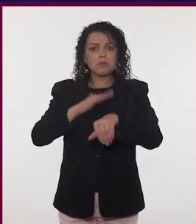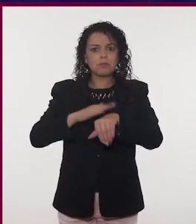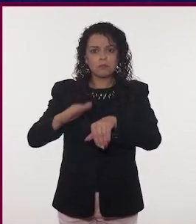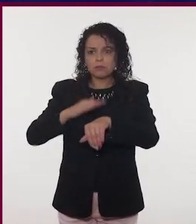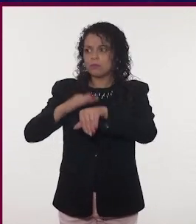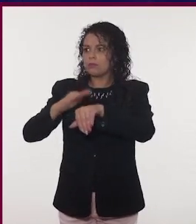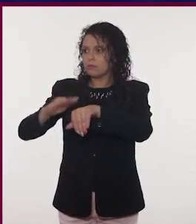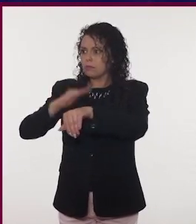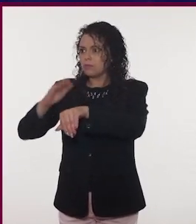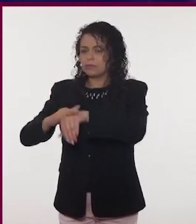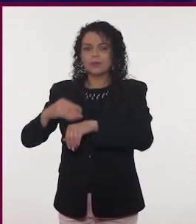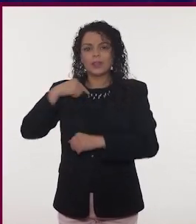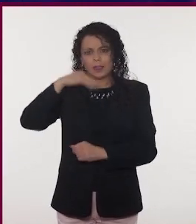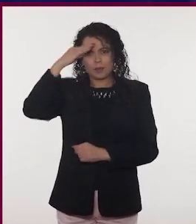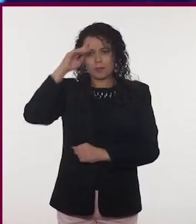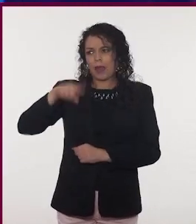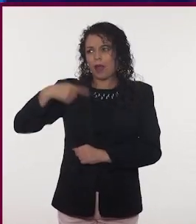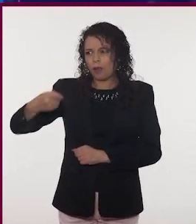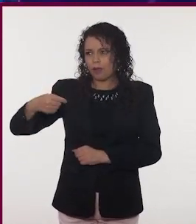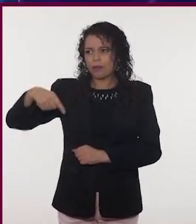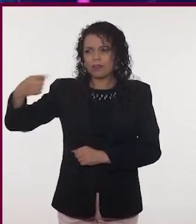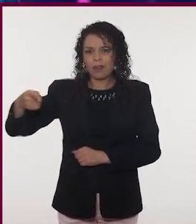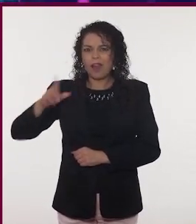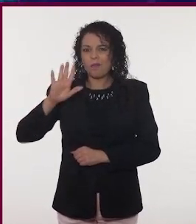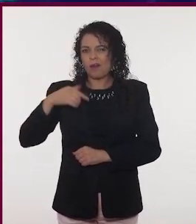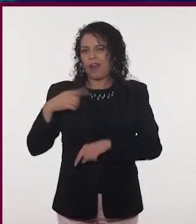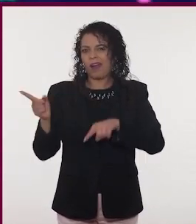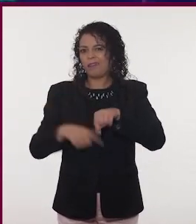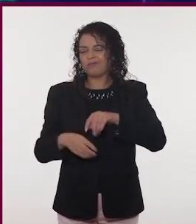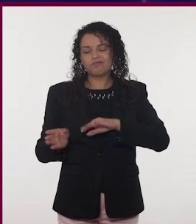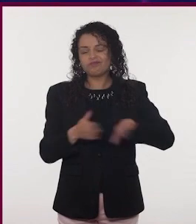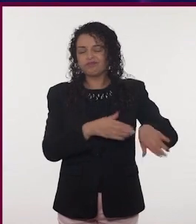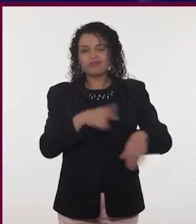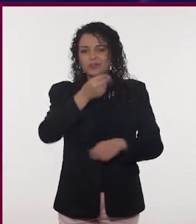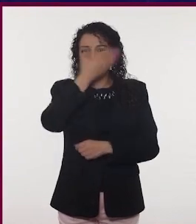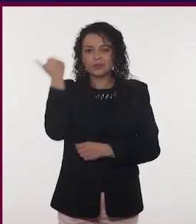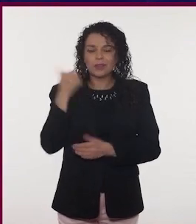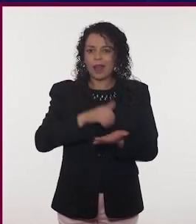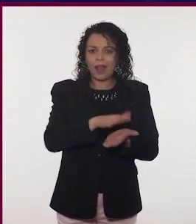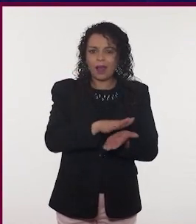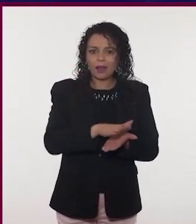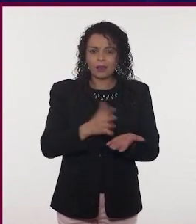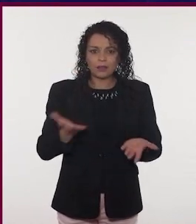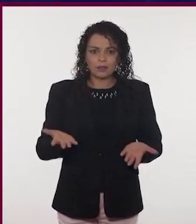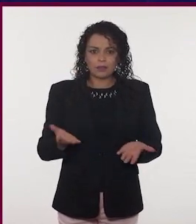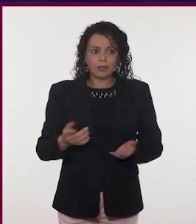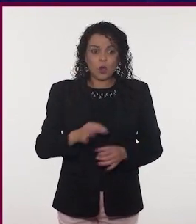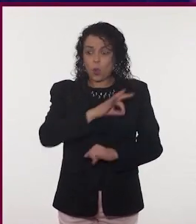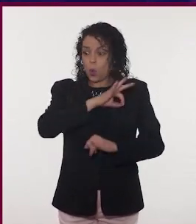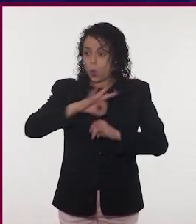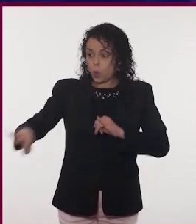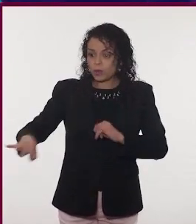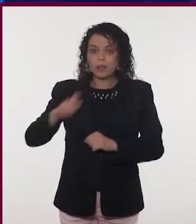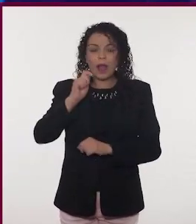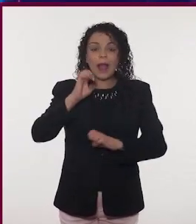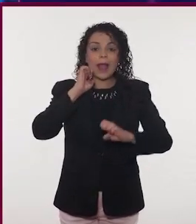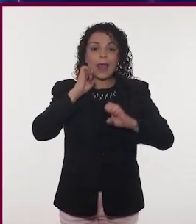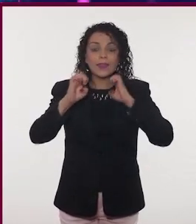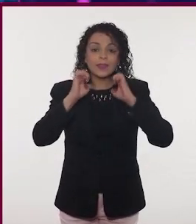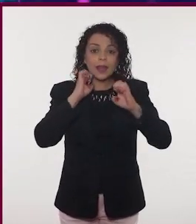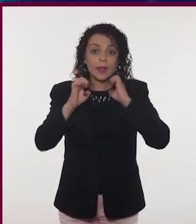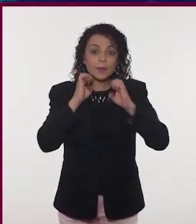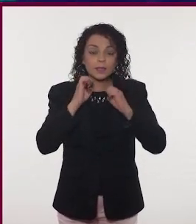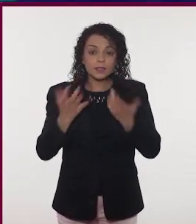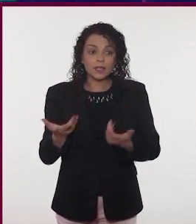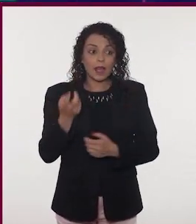que sí me van a rebotar, en la que sí me van a rebotar. Y iba yo así, ¿no? Sucesivamente. Y una vez que me paso a la última etapa, que es una entrevista, en la